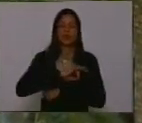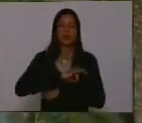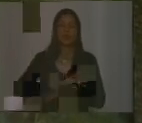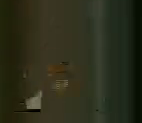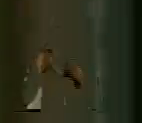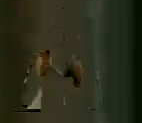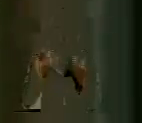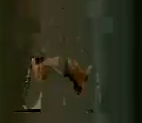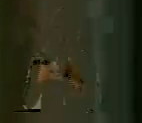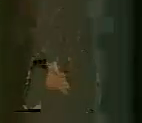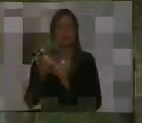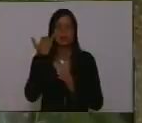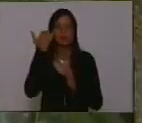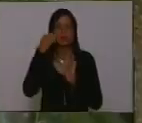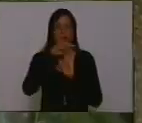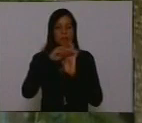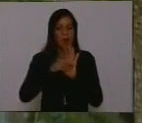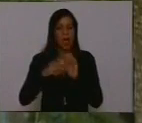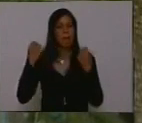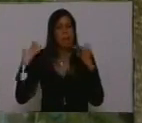imprescindible para el ejercicio profesional.